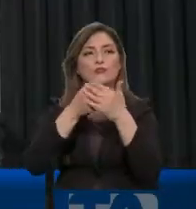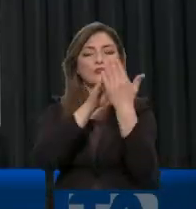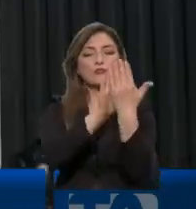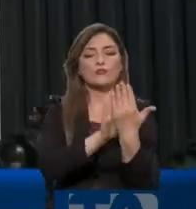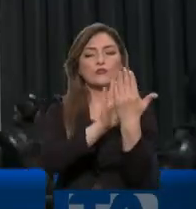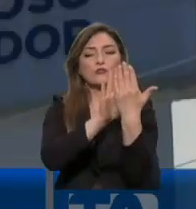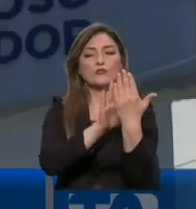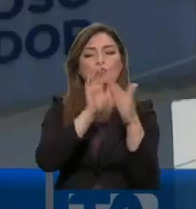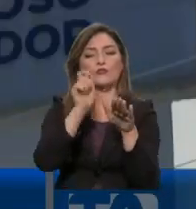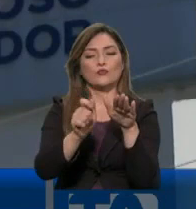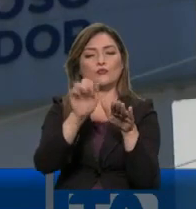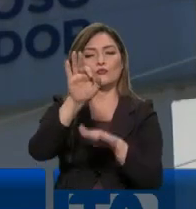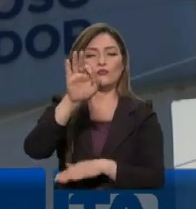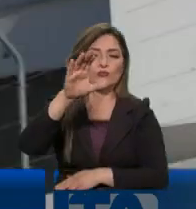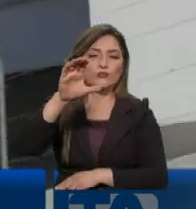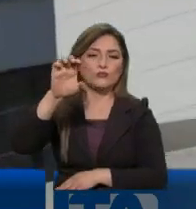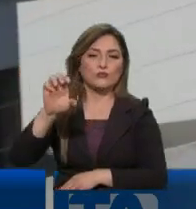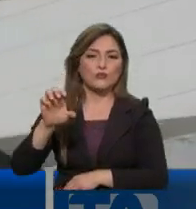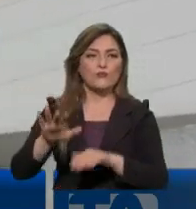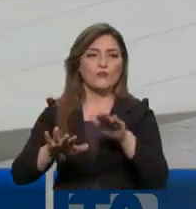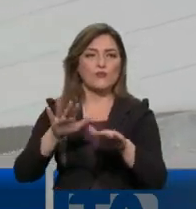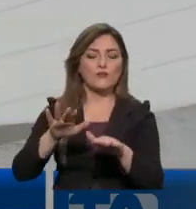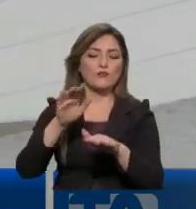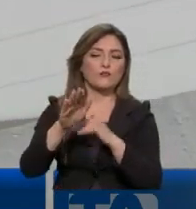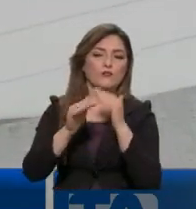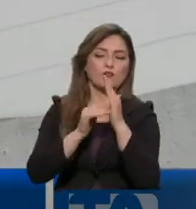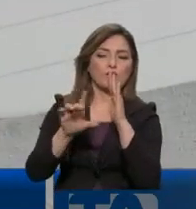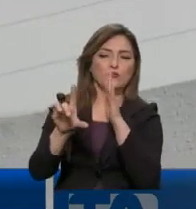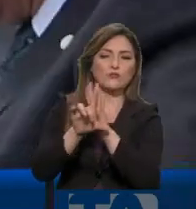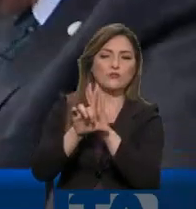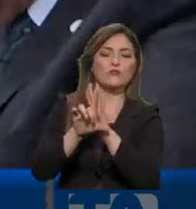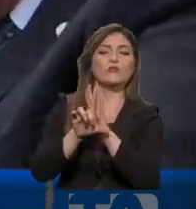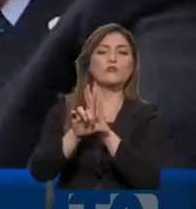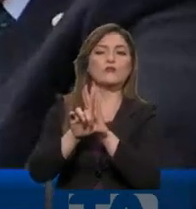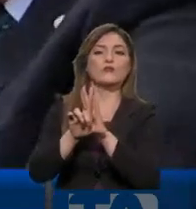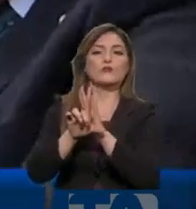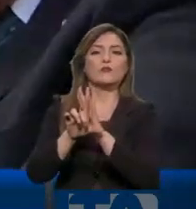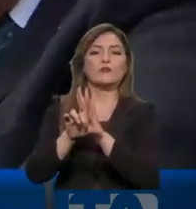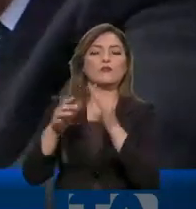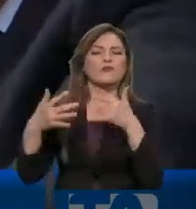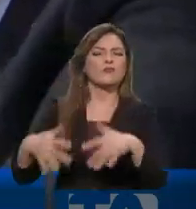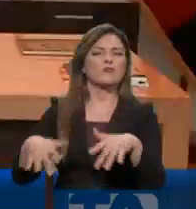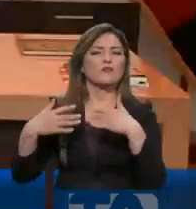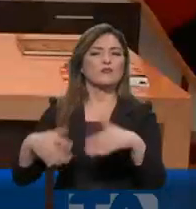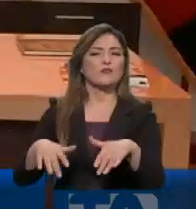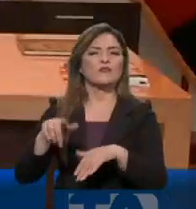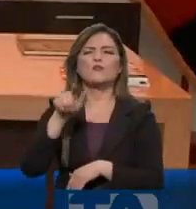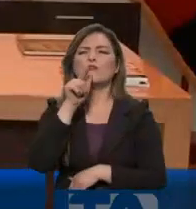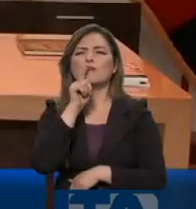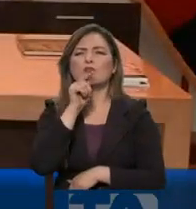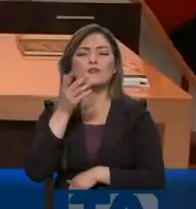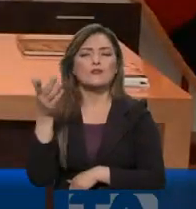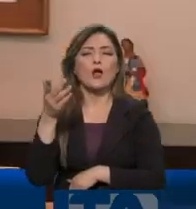en el Tribunal Contencioso Electoral por presunta infracción electoral muy grave cometida por Jorge Yunda, según la denuncia de